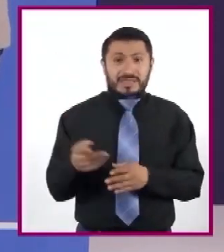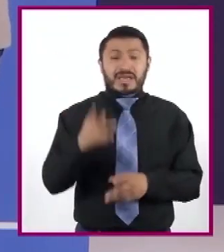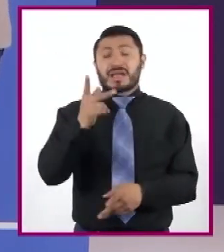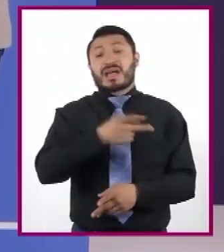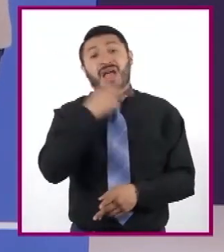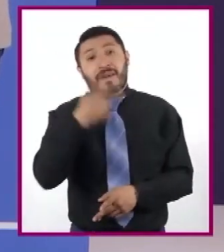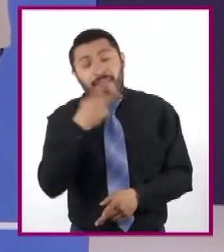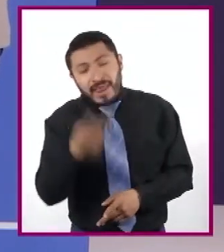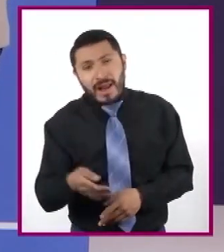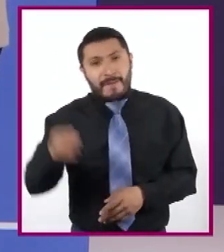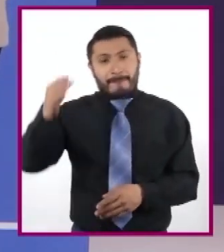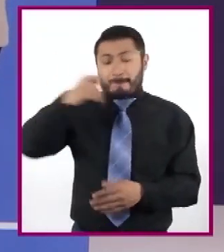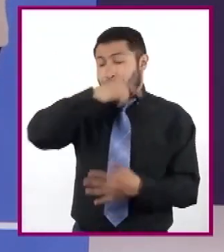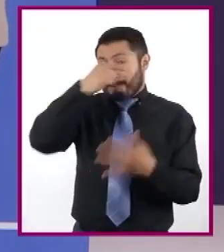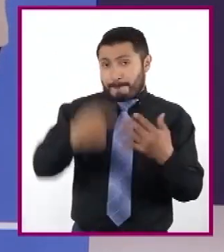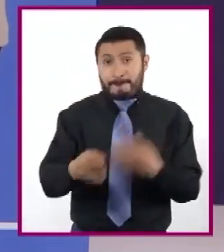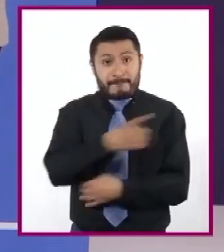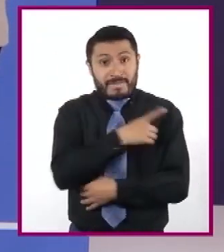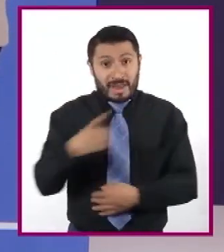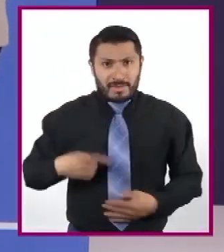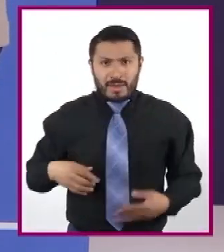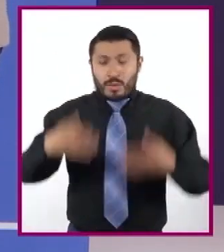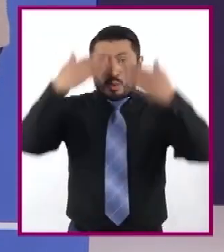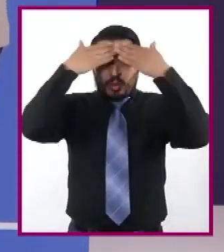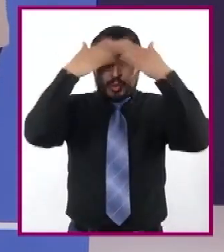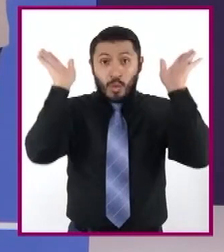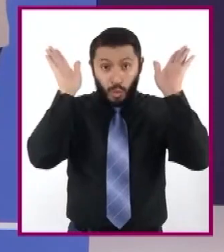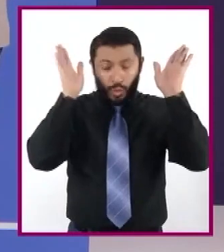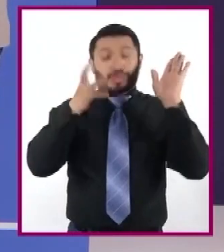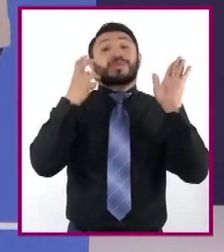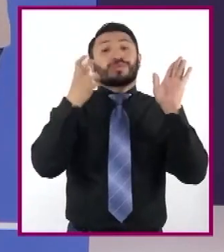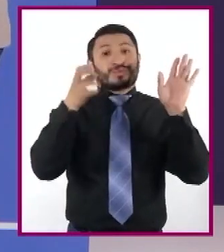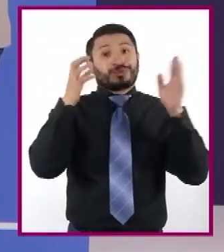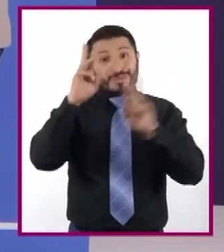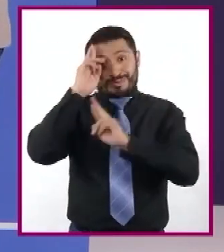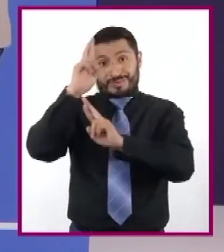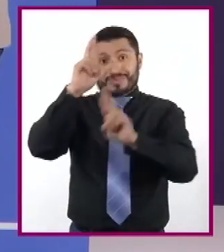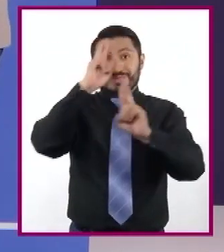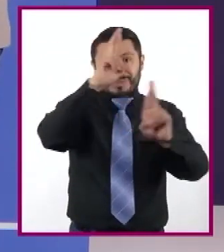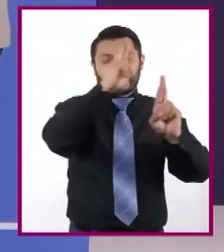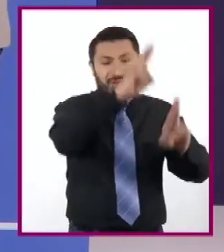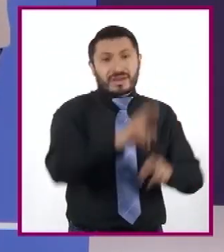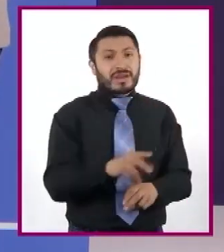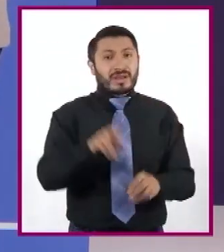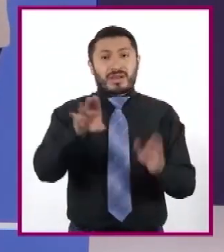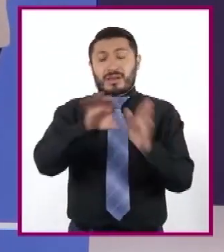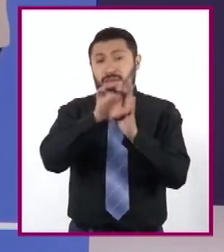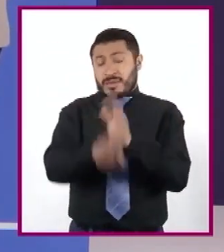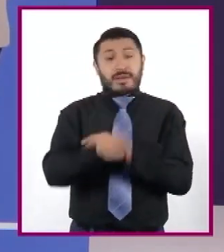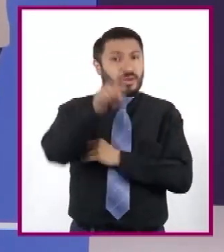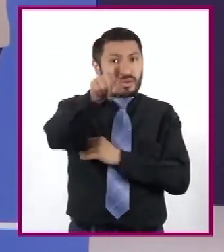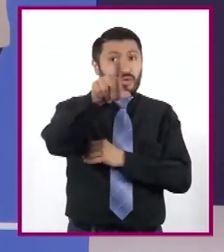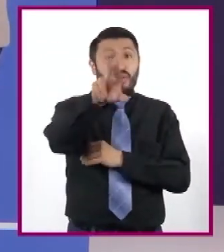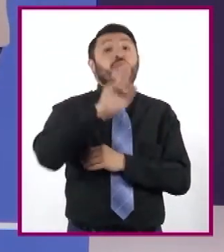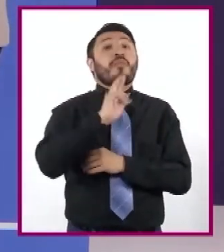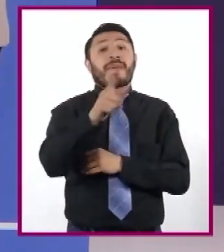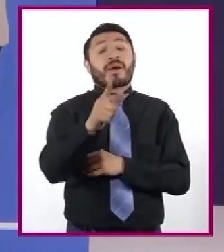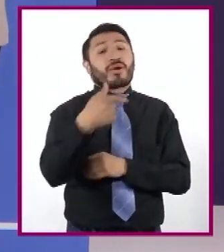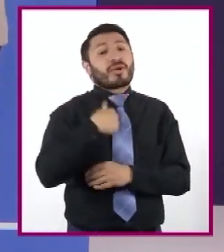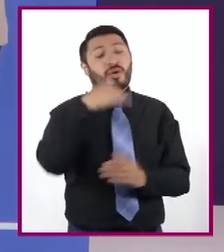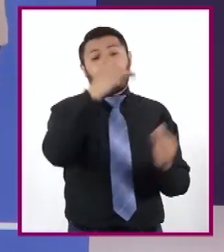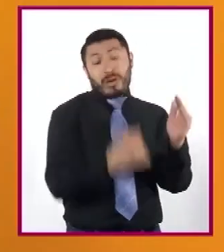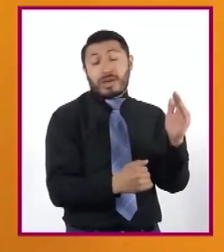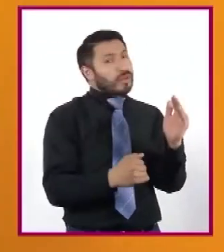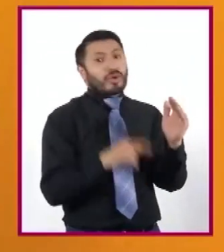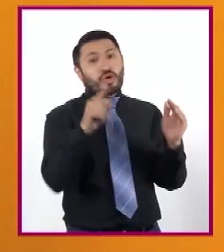pensar, deben ser muy abiertas y respetuosas. Tú no eres mejor ni peor que yo,